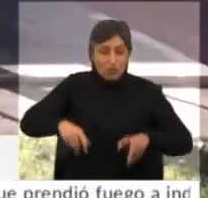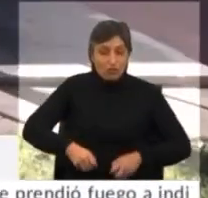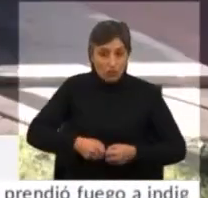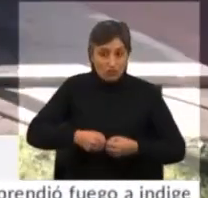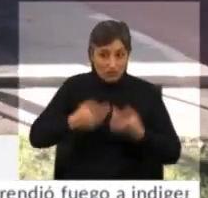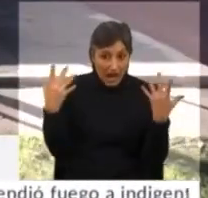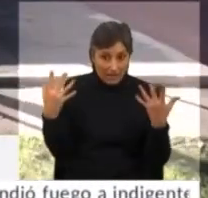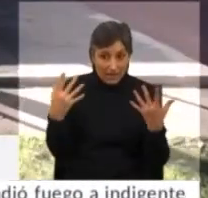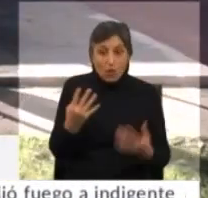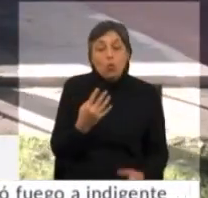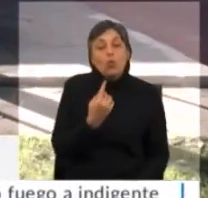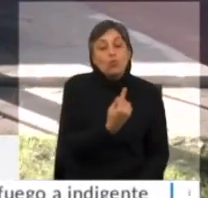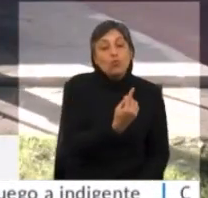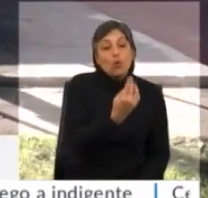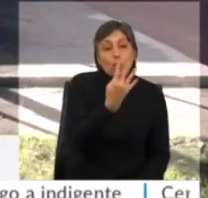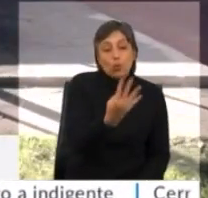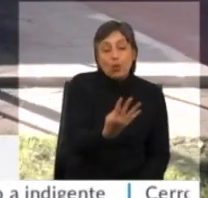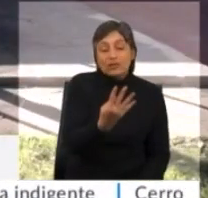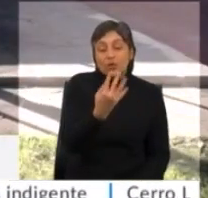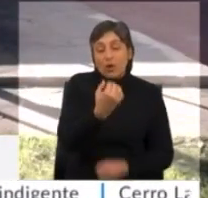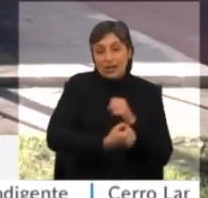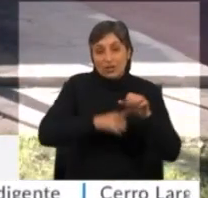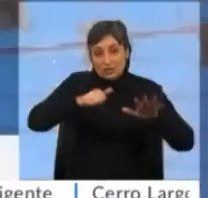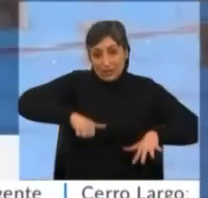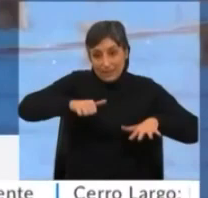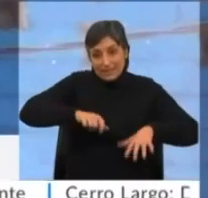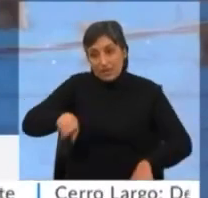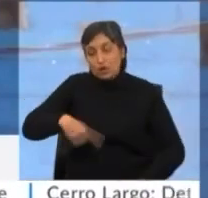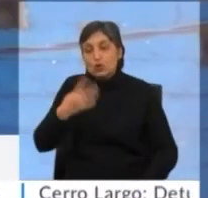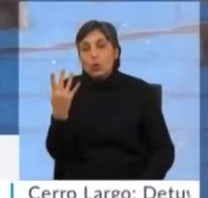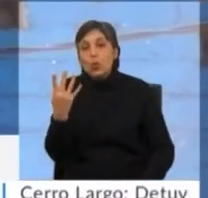con 4 años y 6 meses y el otro con